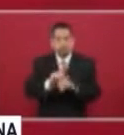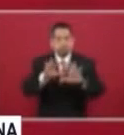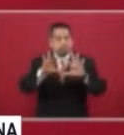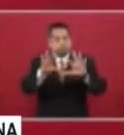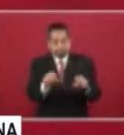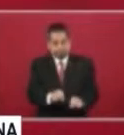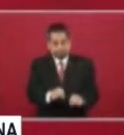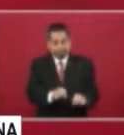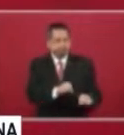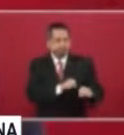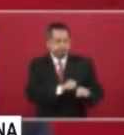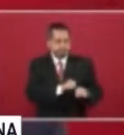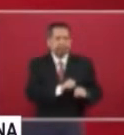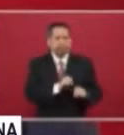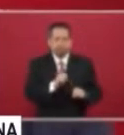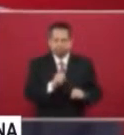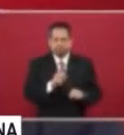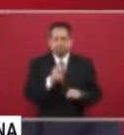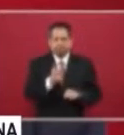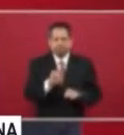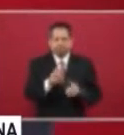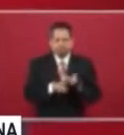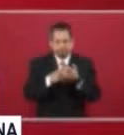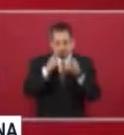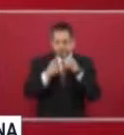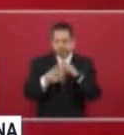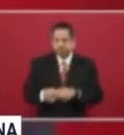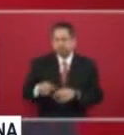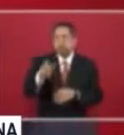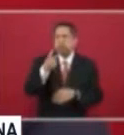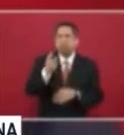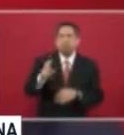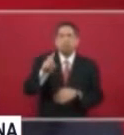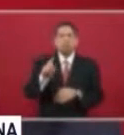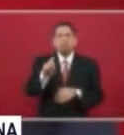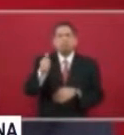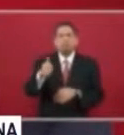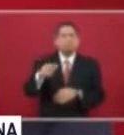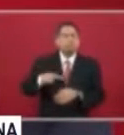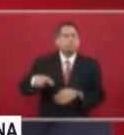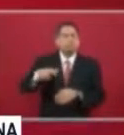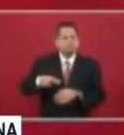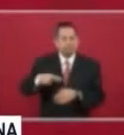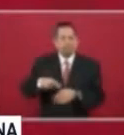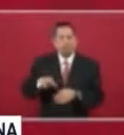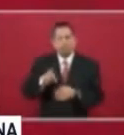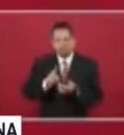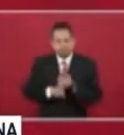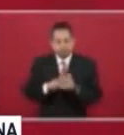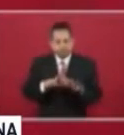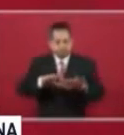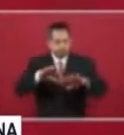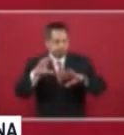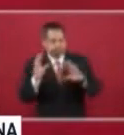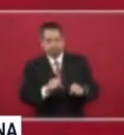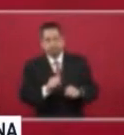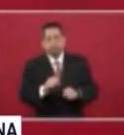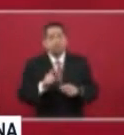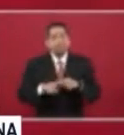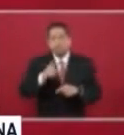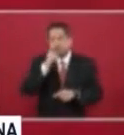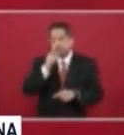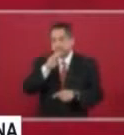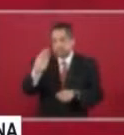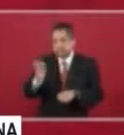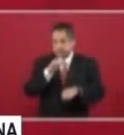más altas por ejemplo que los que tiene la policía federal Igualmente la disciplina la